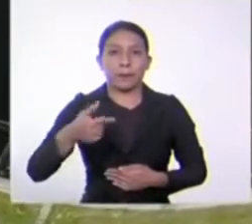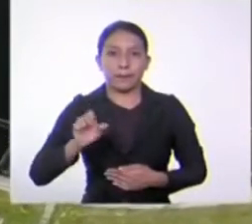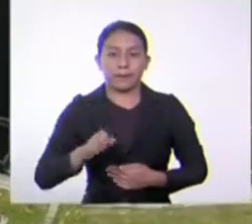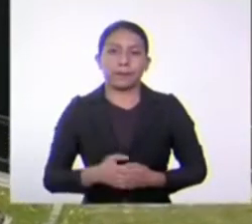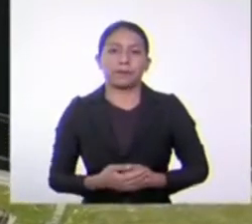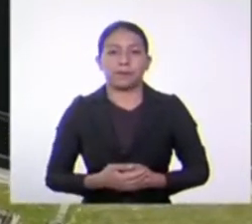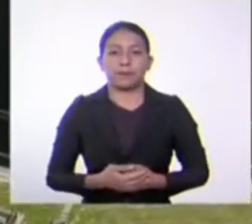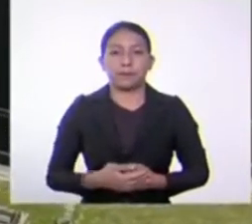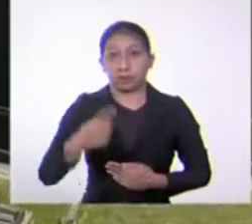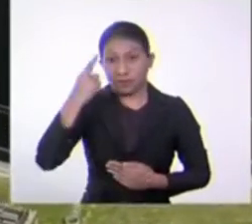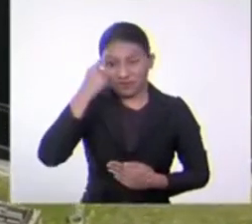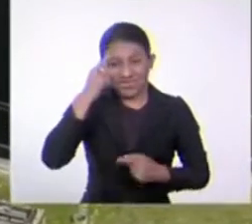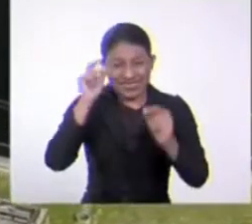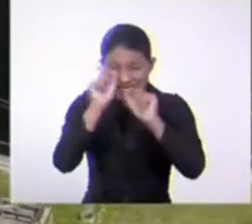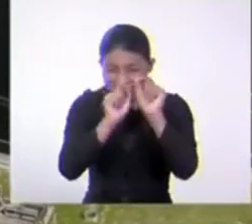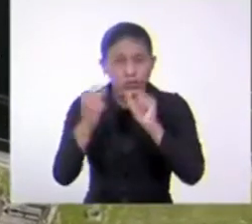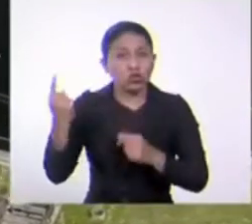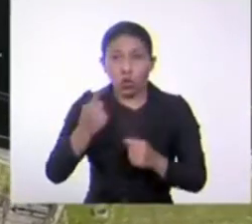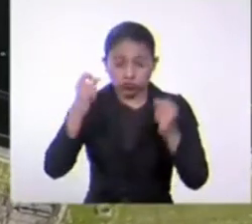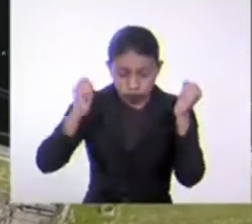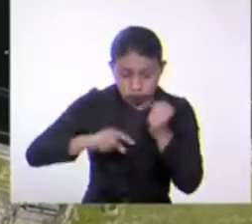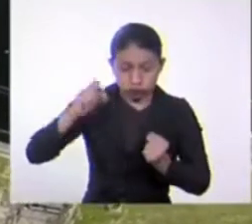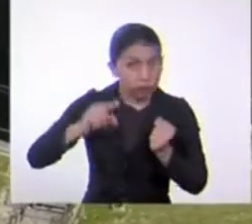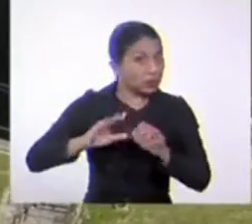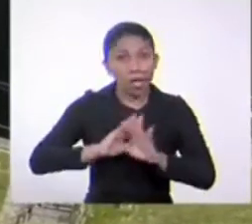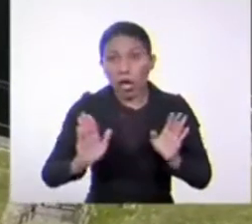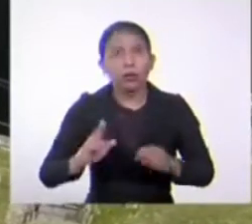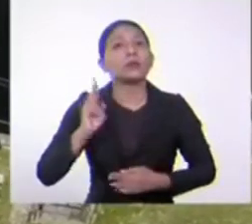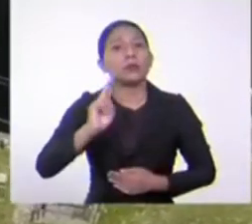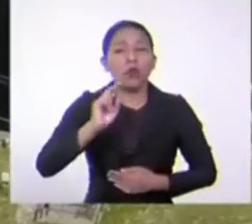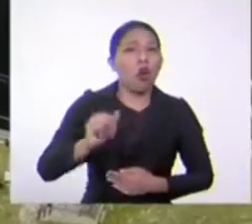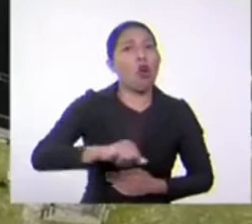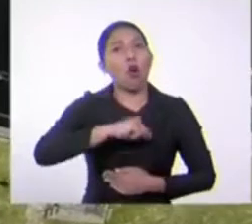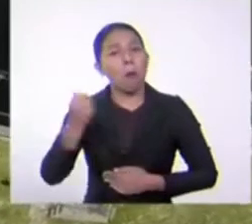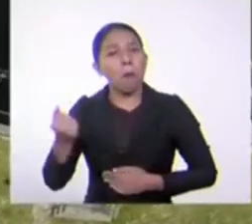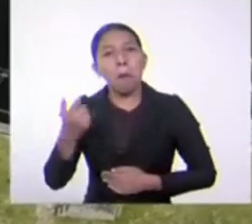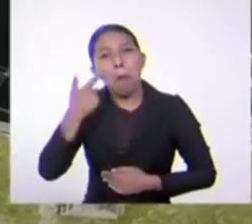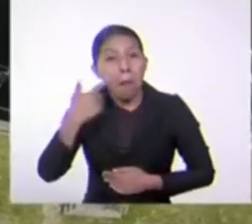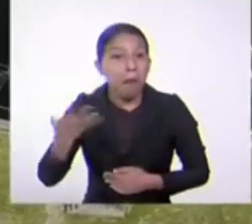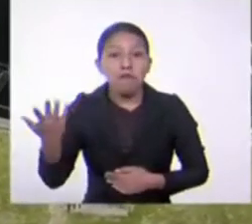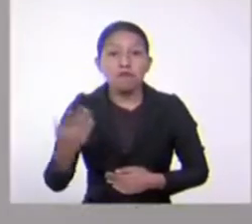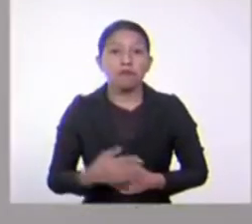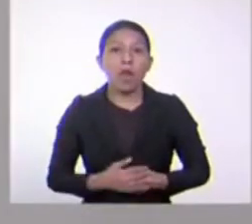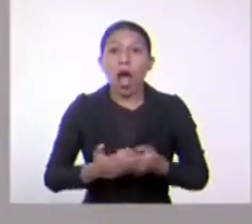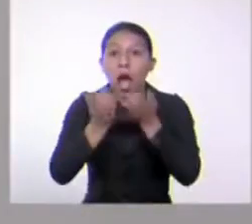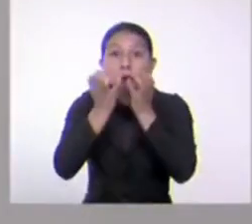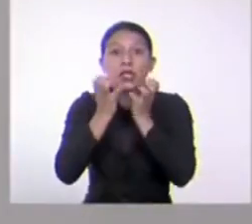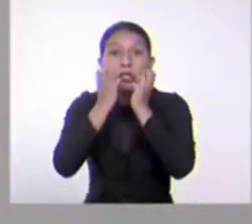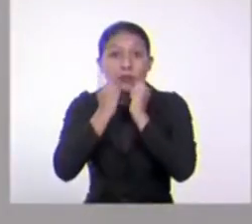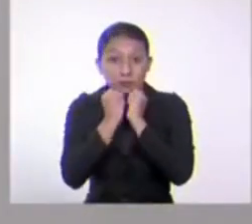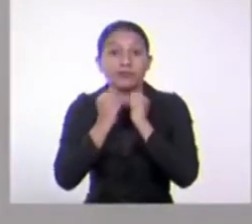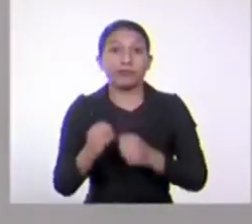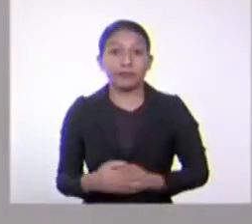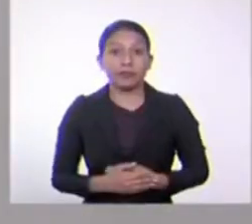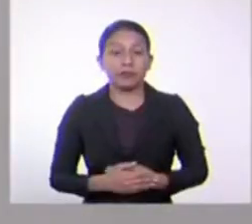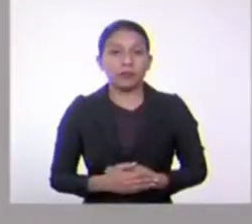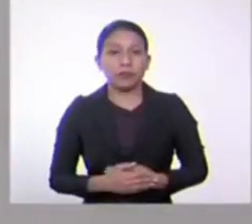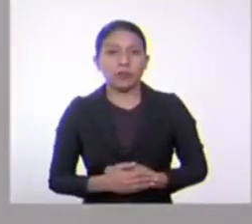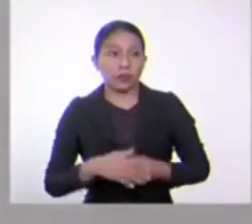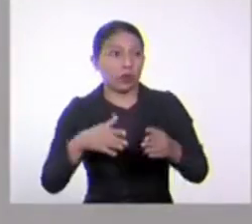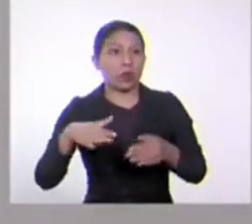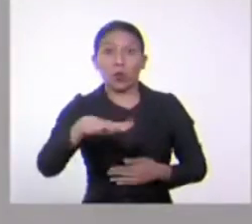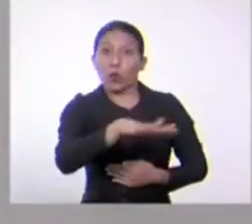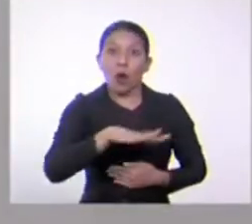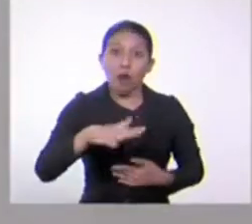no solamente producen para la agricultura, también en otras industrias como el tratamiento de aguas, los suministros de investigación y